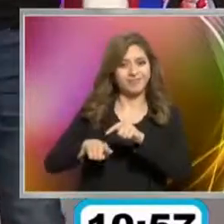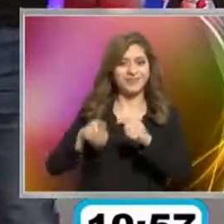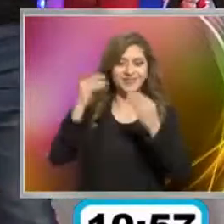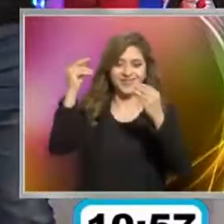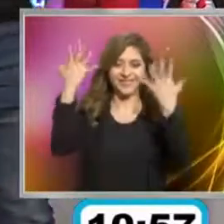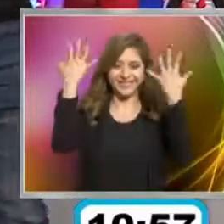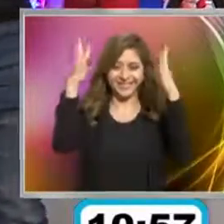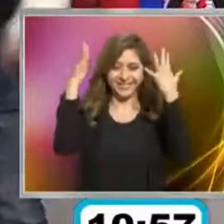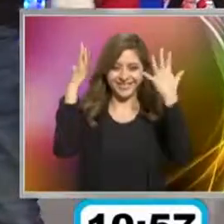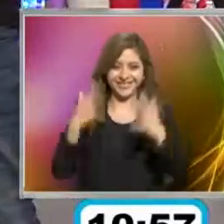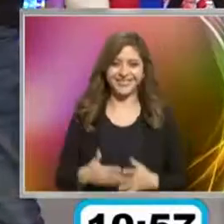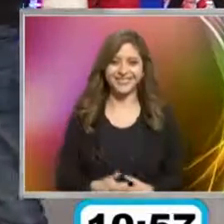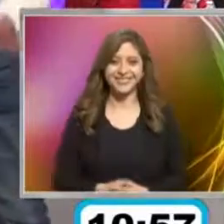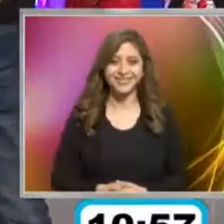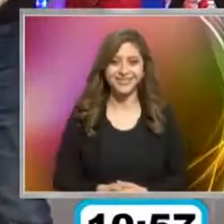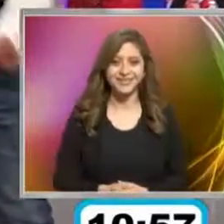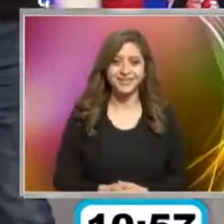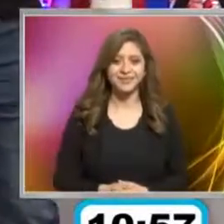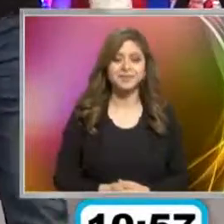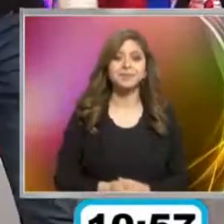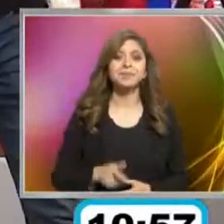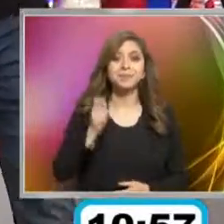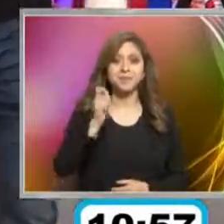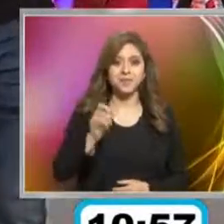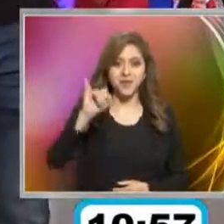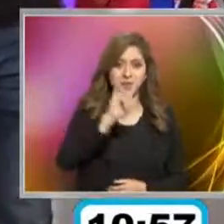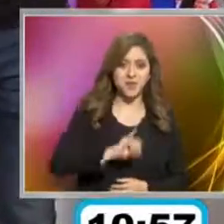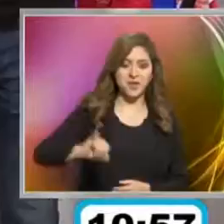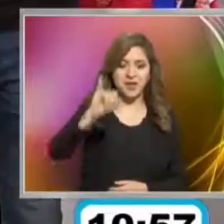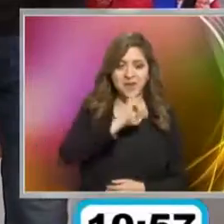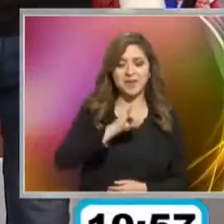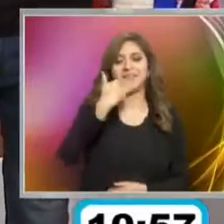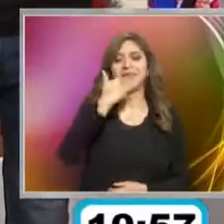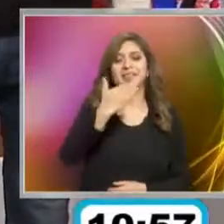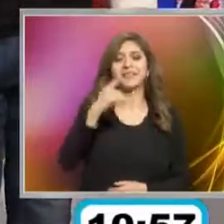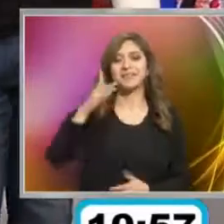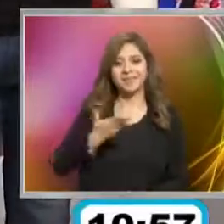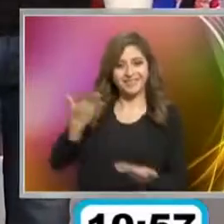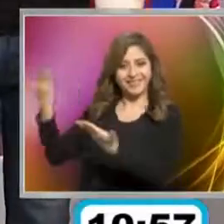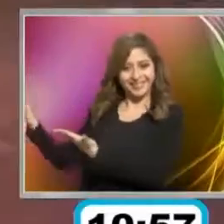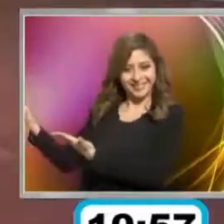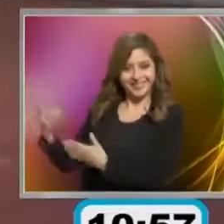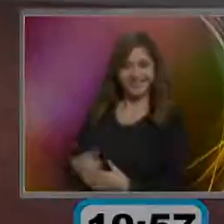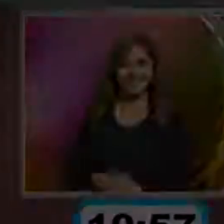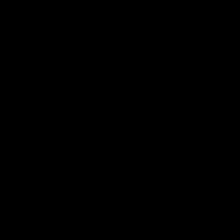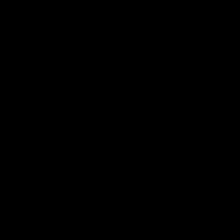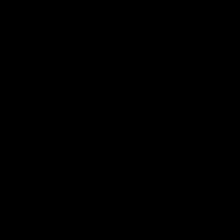por favor. Gracias a todos. Que Gracias. tengan un excelente jueves. Vámonos con mis compañeros.